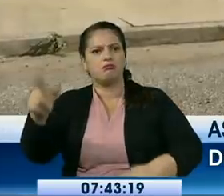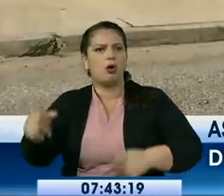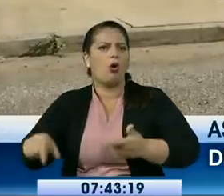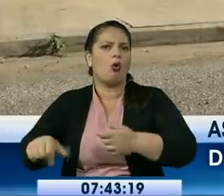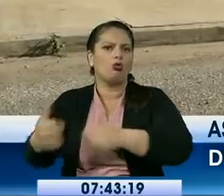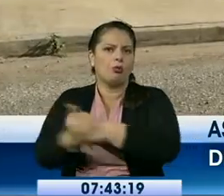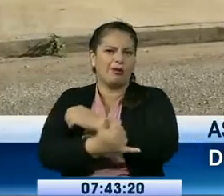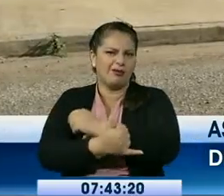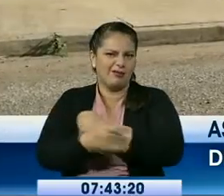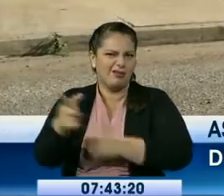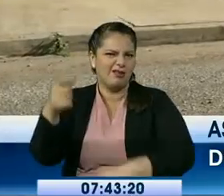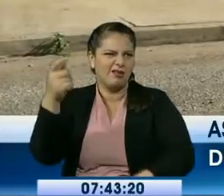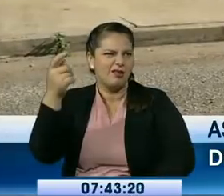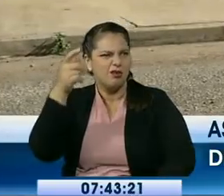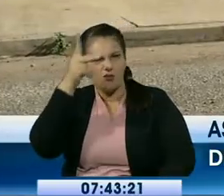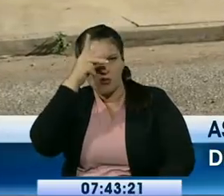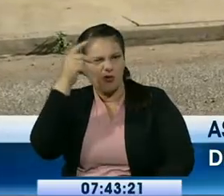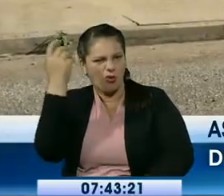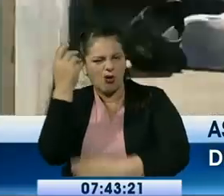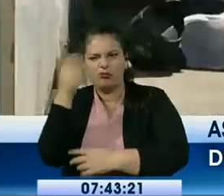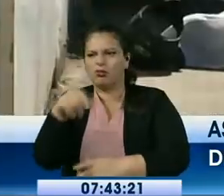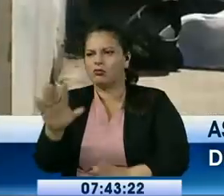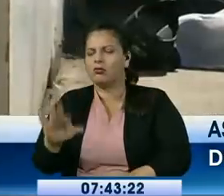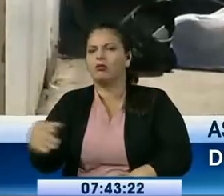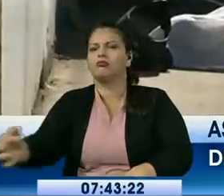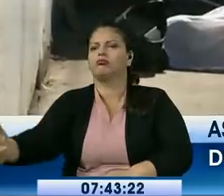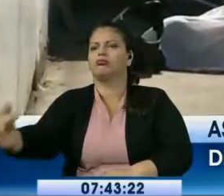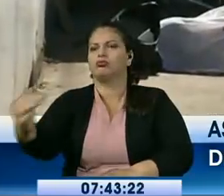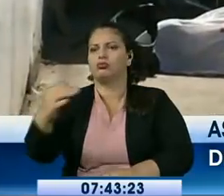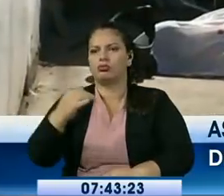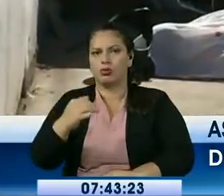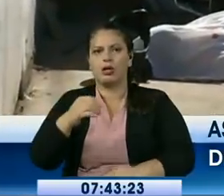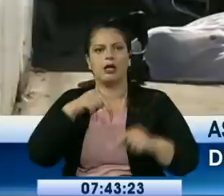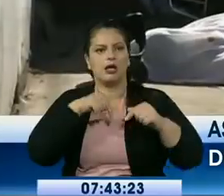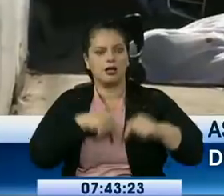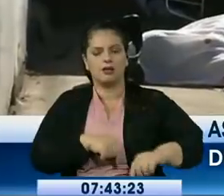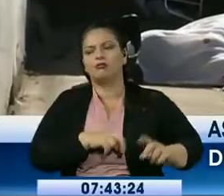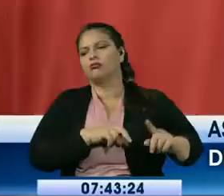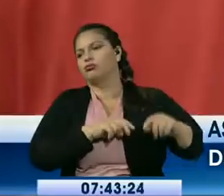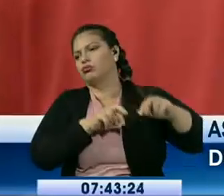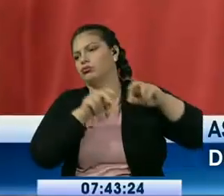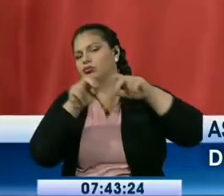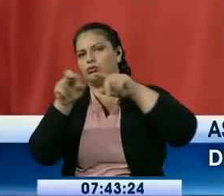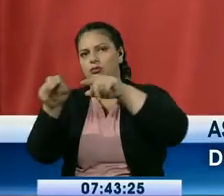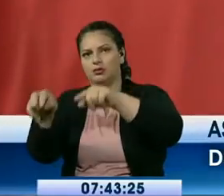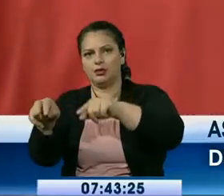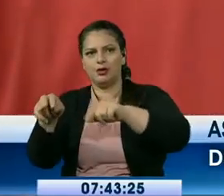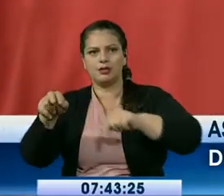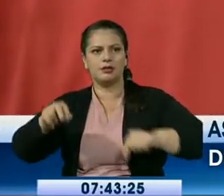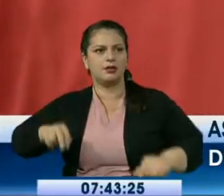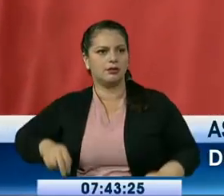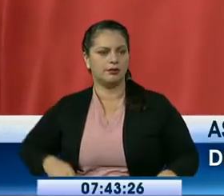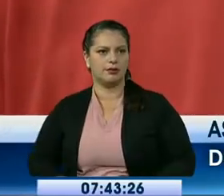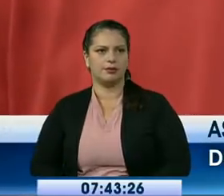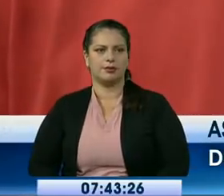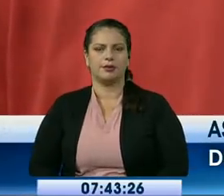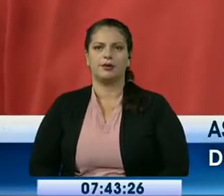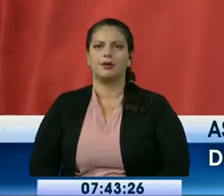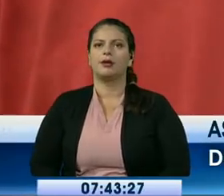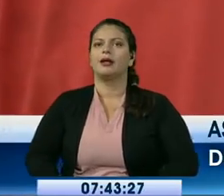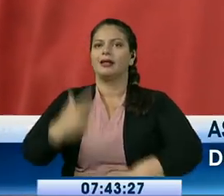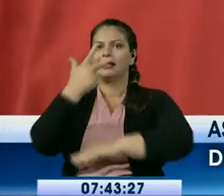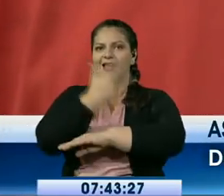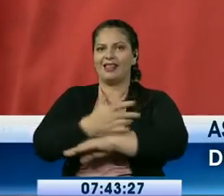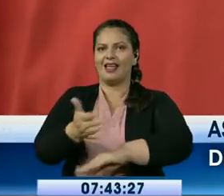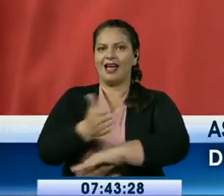parte de sus verdugos que le exigían un porcentaje del dinero que recaudaba. Hace tres días dice que lo han amenazado. Si no